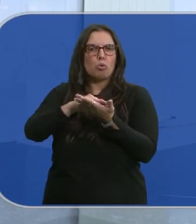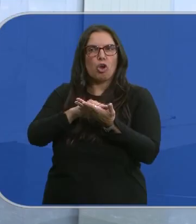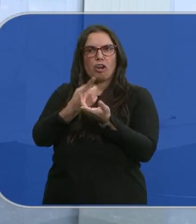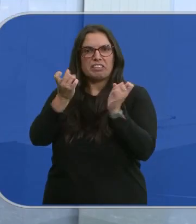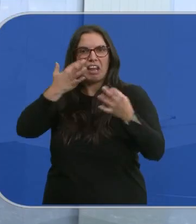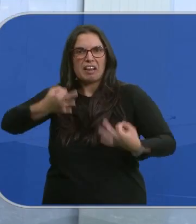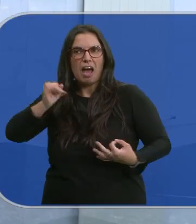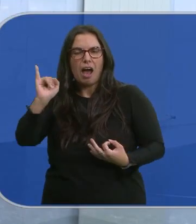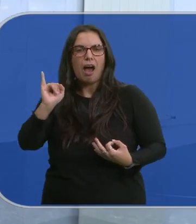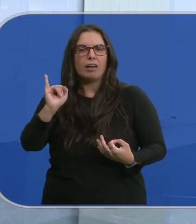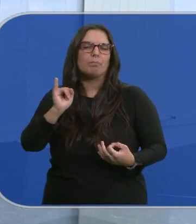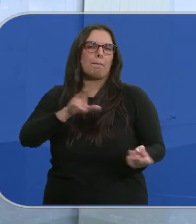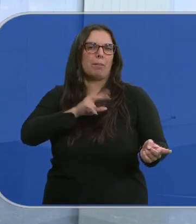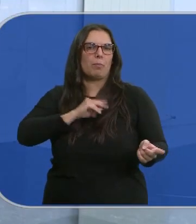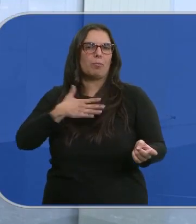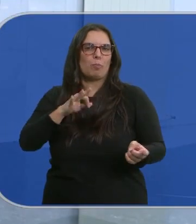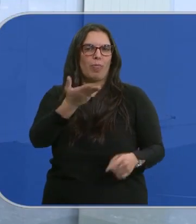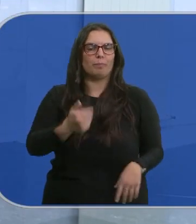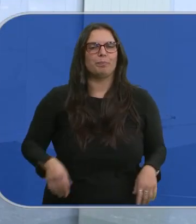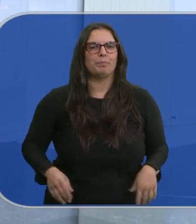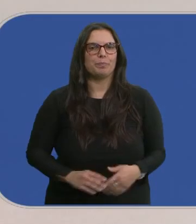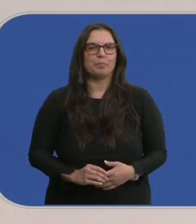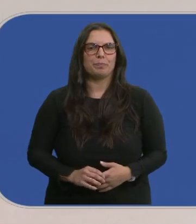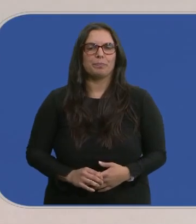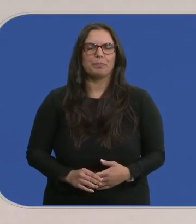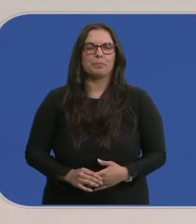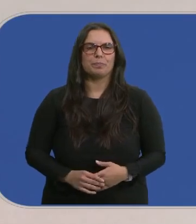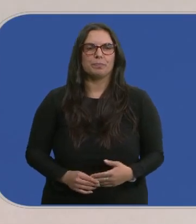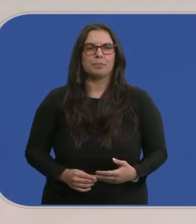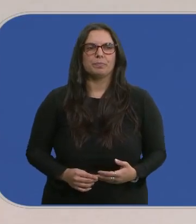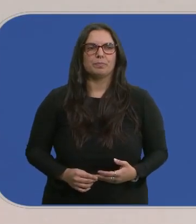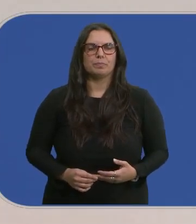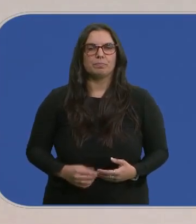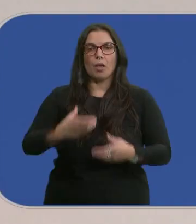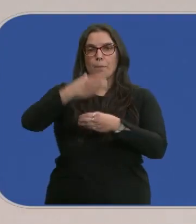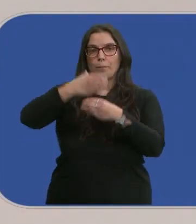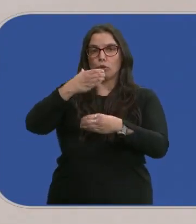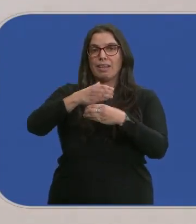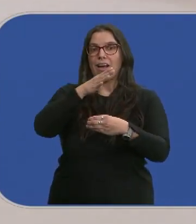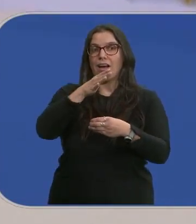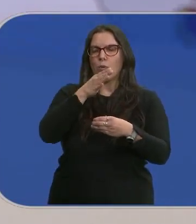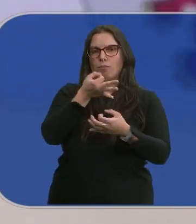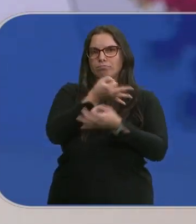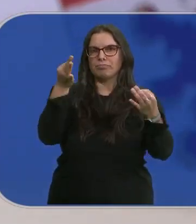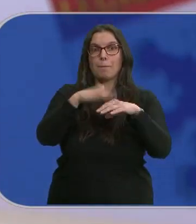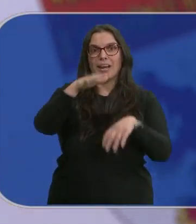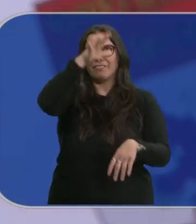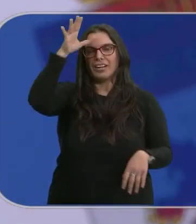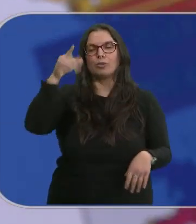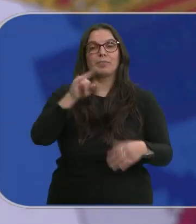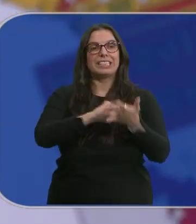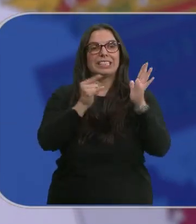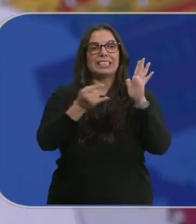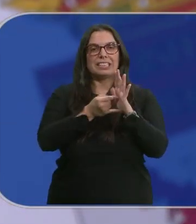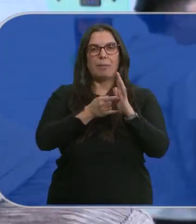necesidades reales en infinitos ámbitos de la ingeniería. Una botella de agua ideal para el verano. Es un